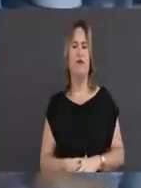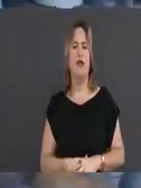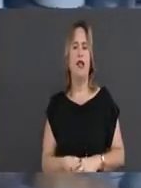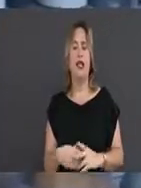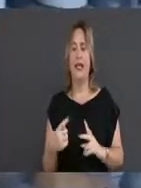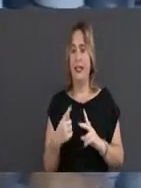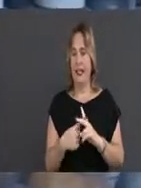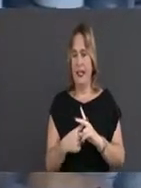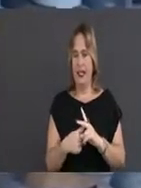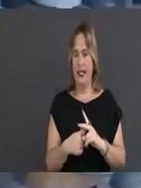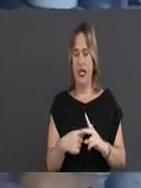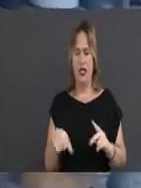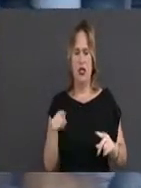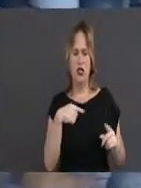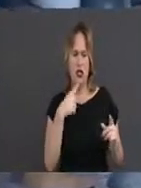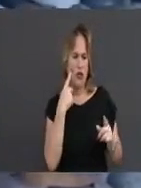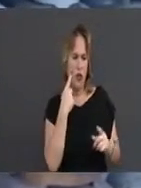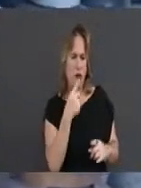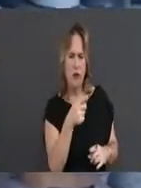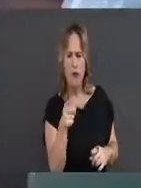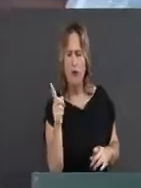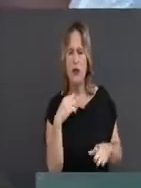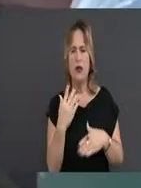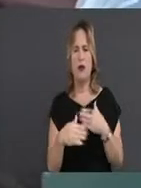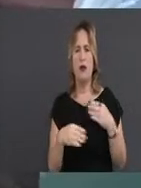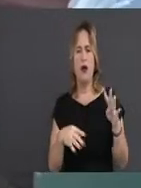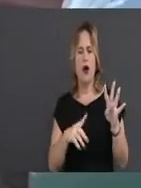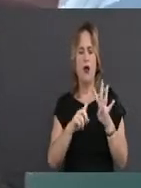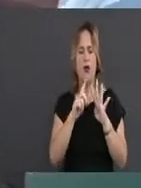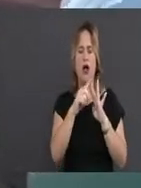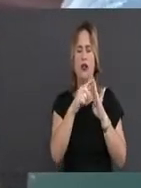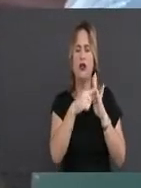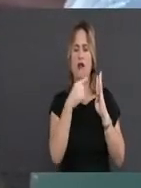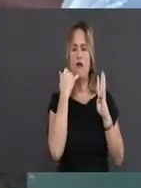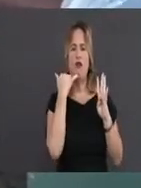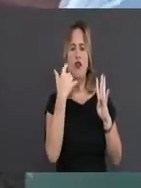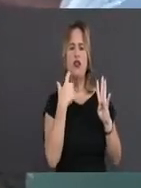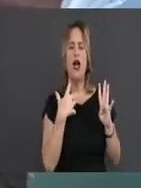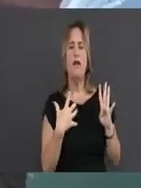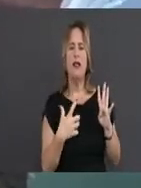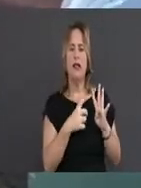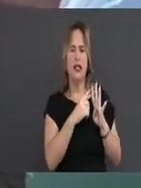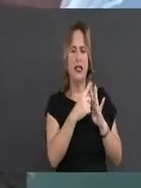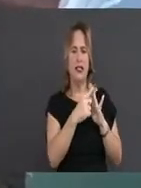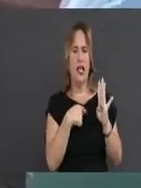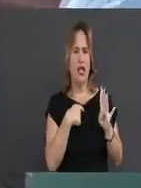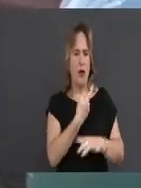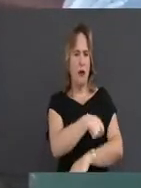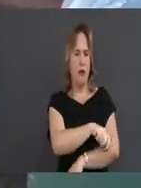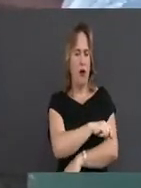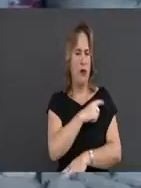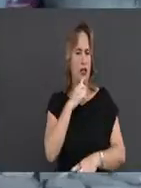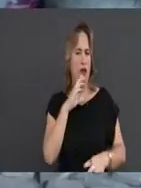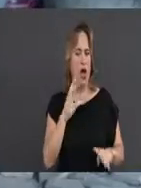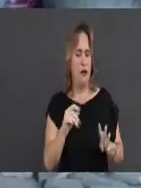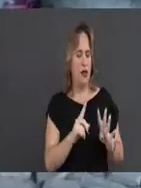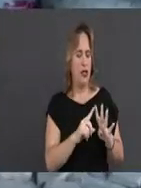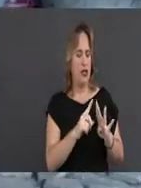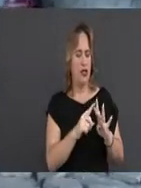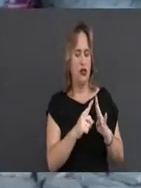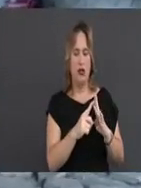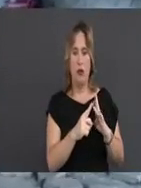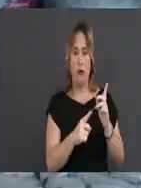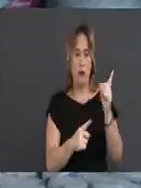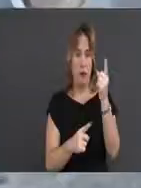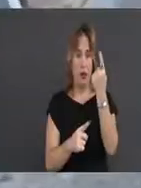Y hemos identificado cuatro temas fundamentales, cuatro tendencias de los que la población ha opinado, que es